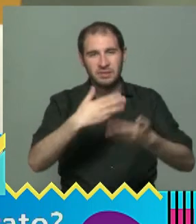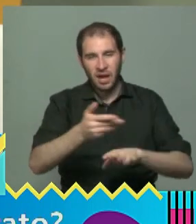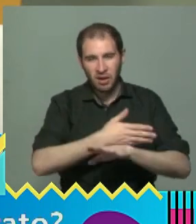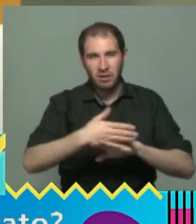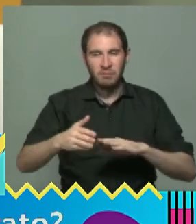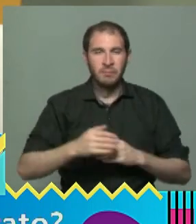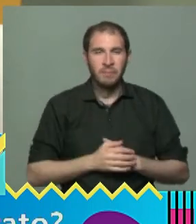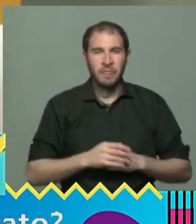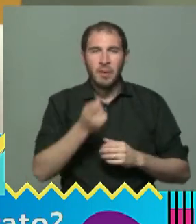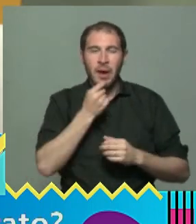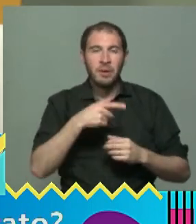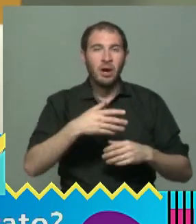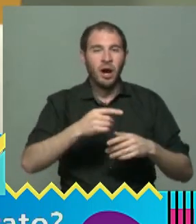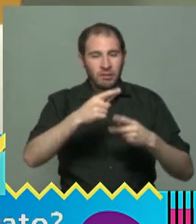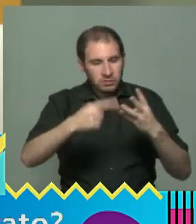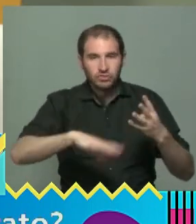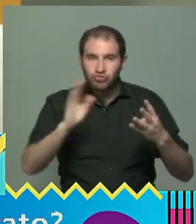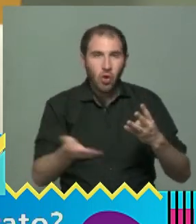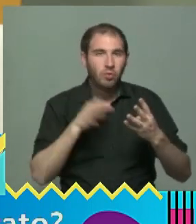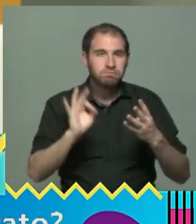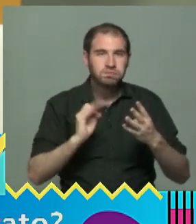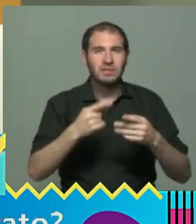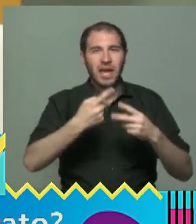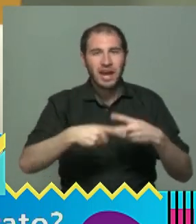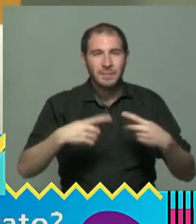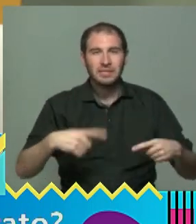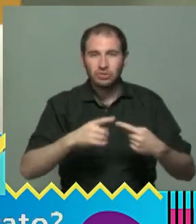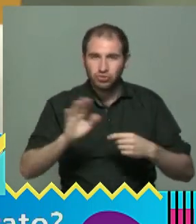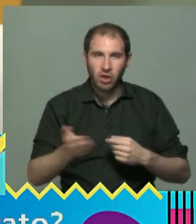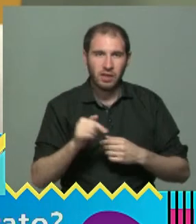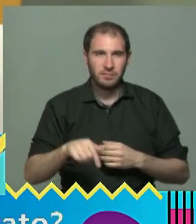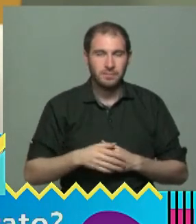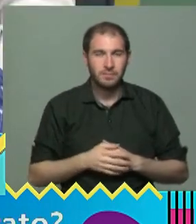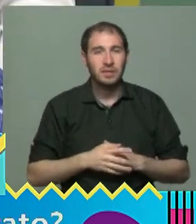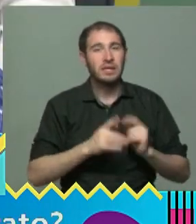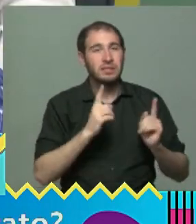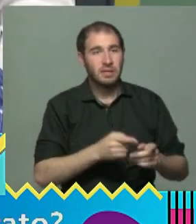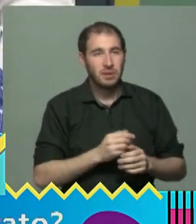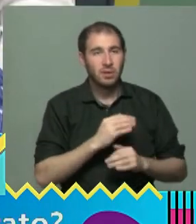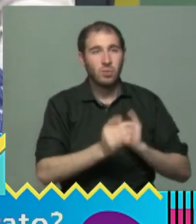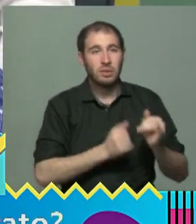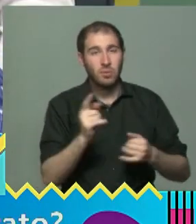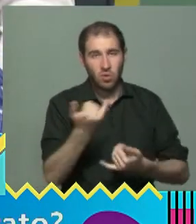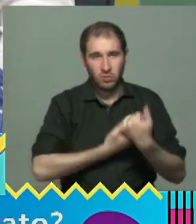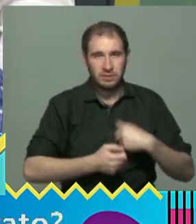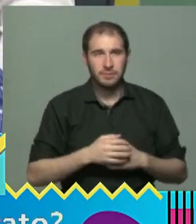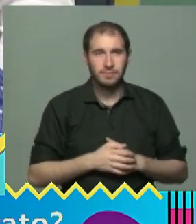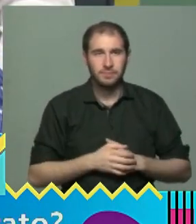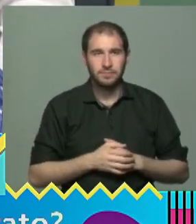todavía no es que contamos con todos los recursos y todas las herramientas. Sí, y un poco también reforzando lo que dijo Silvina y